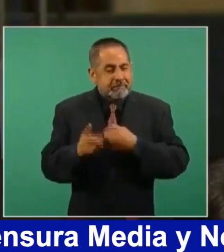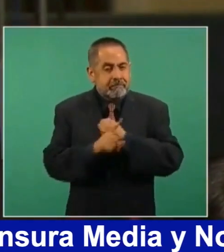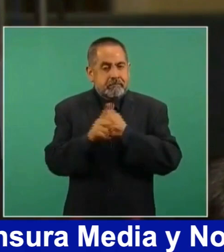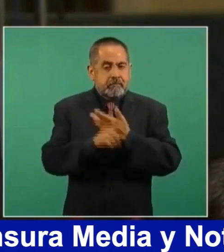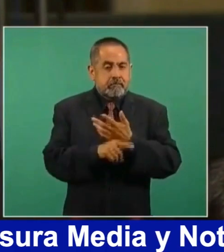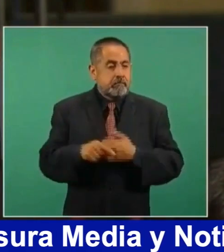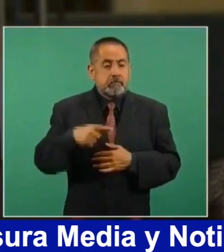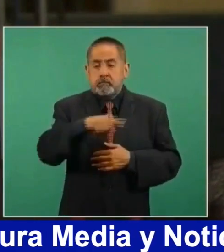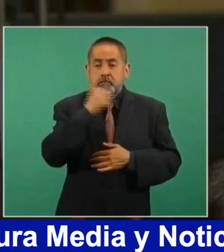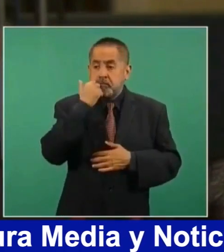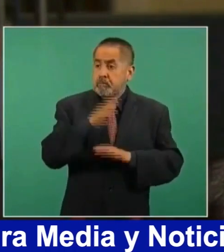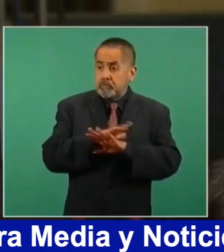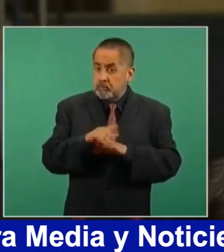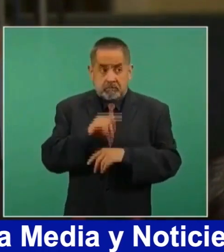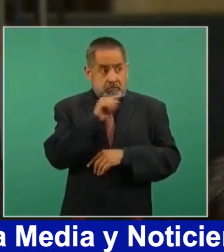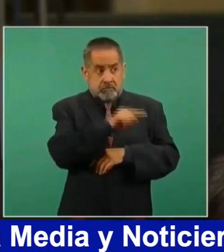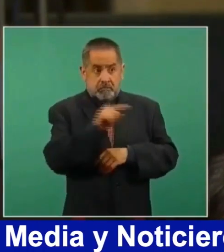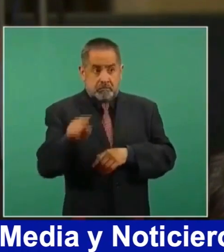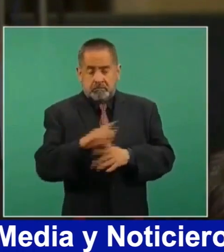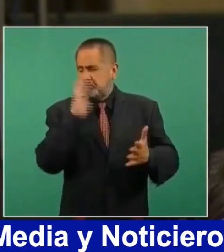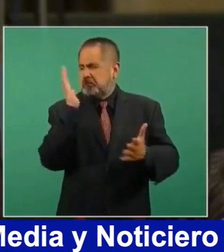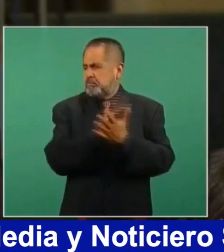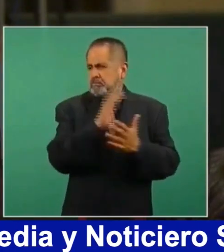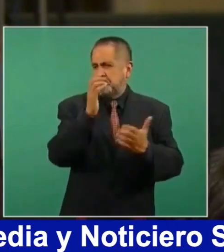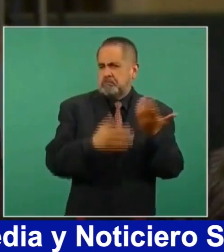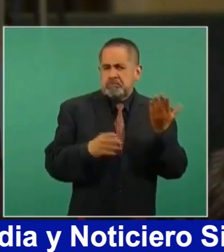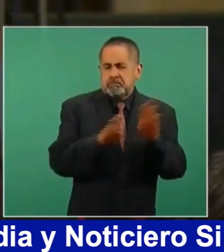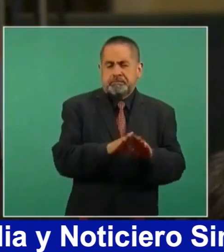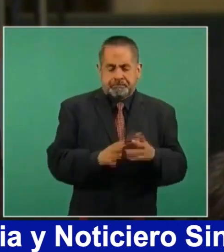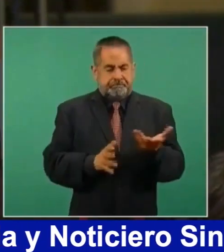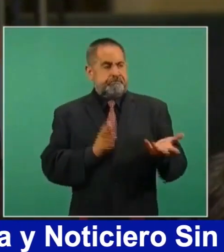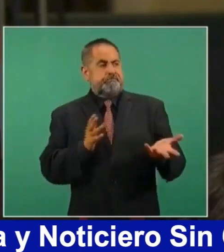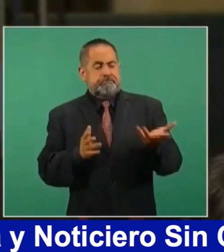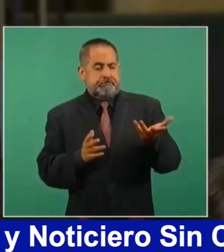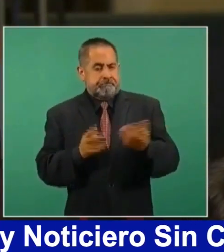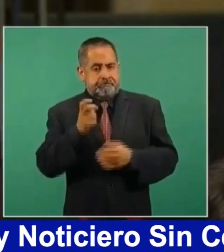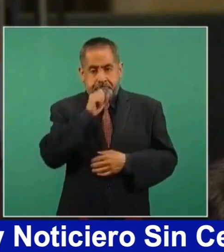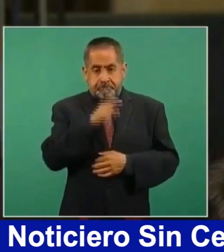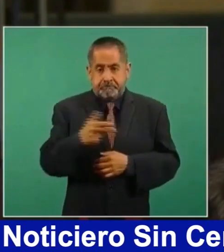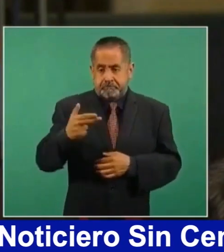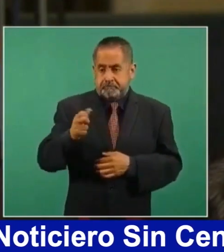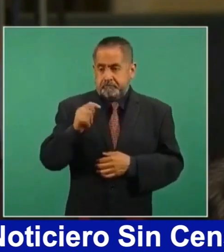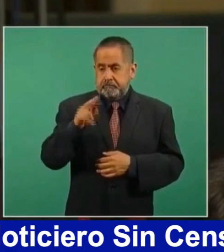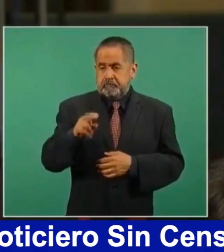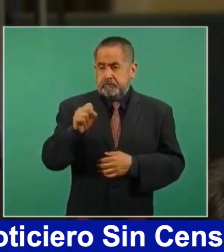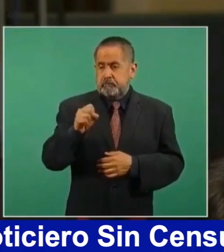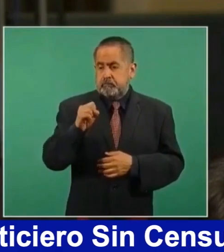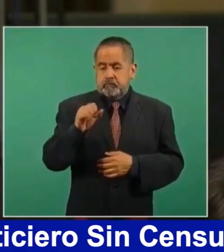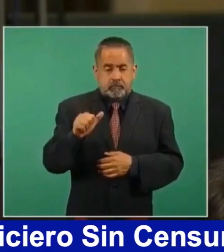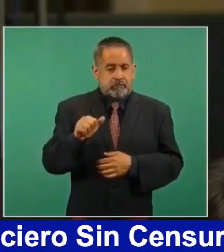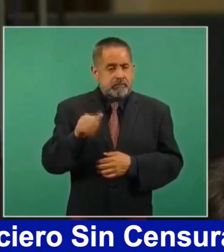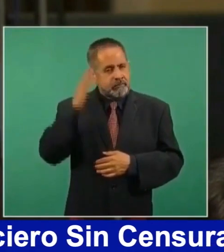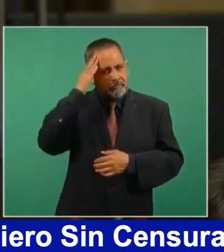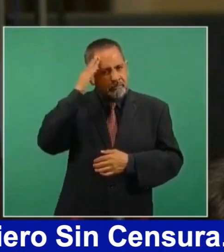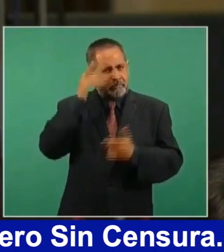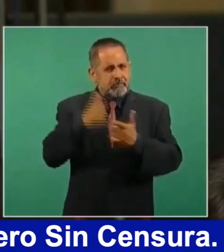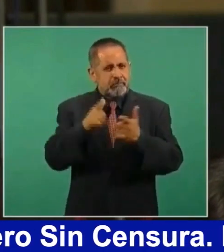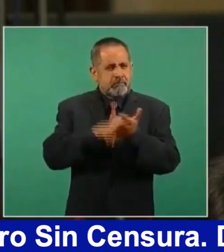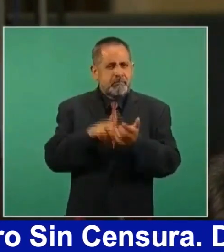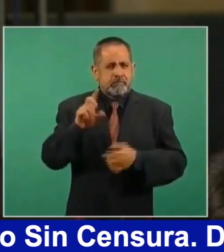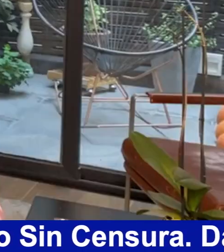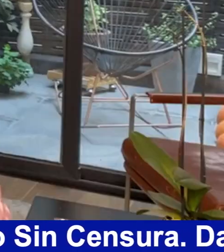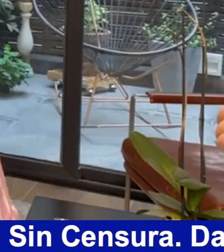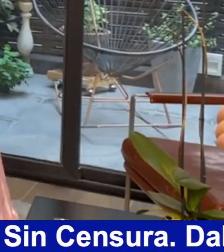considerando paralizar estas terminales, presidente. Pero además, Héctor Sosa, líder de la sección 34, es